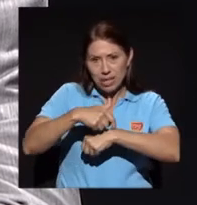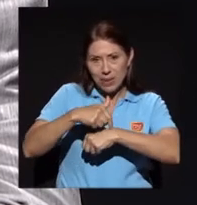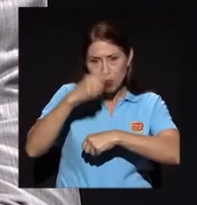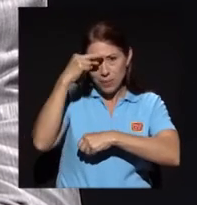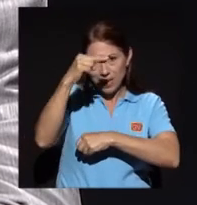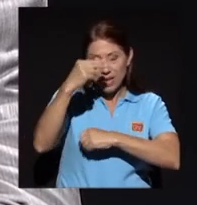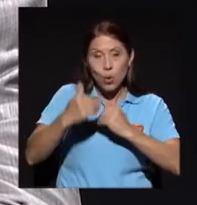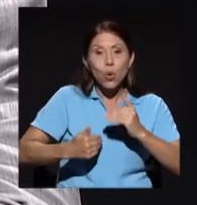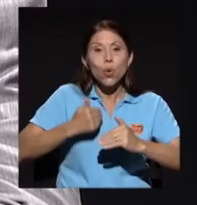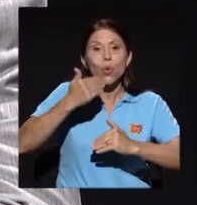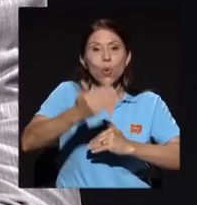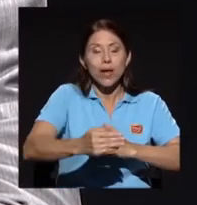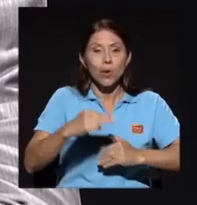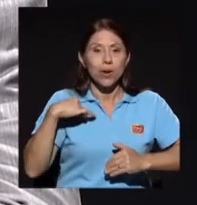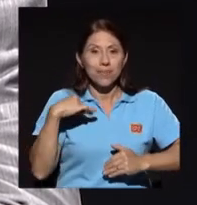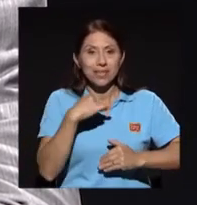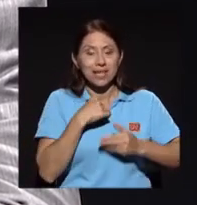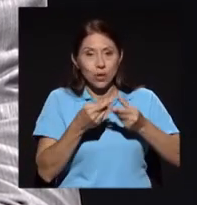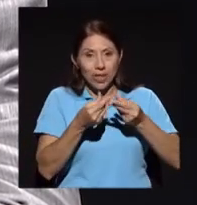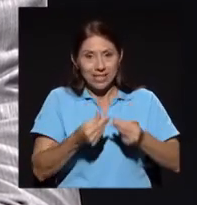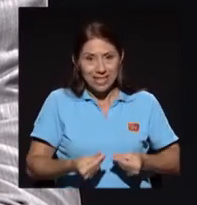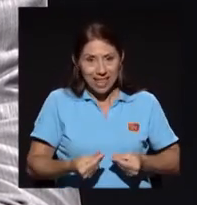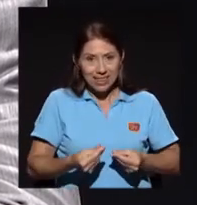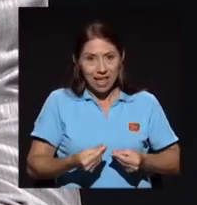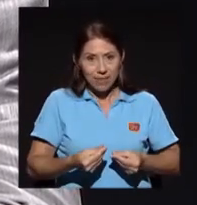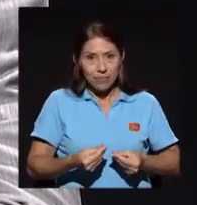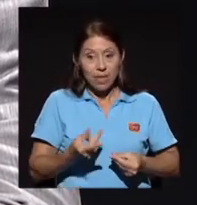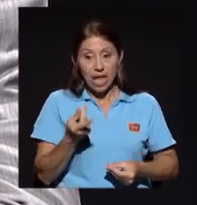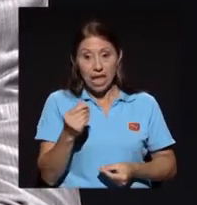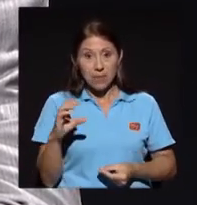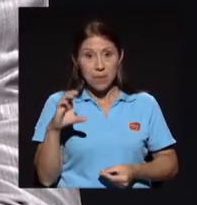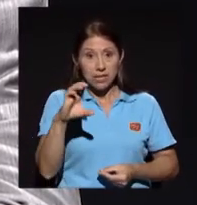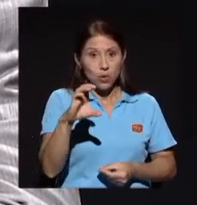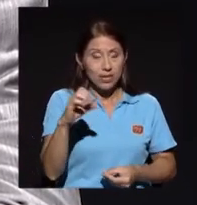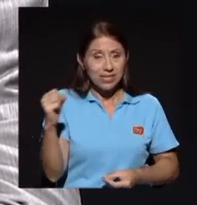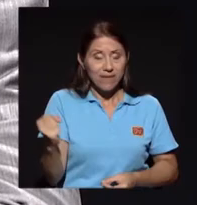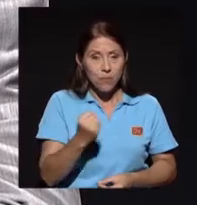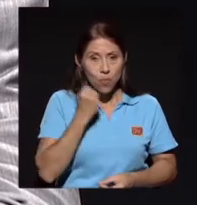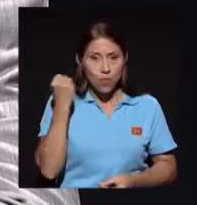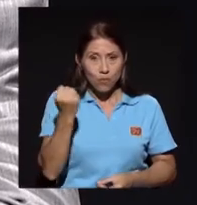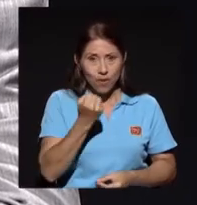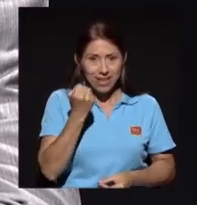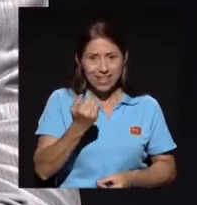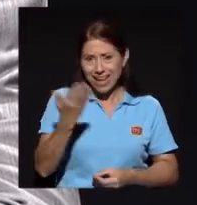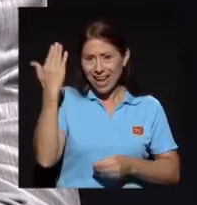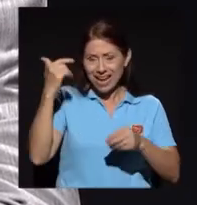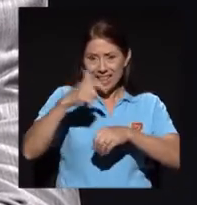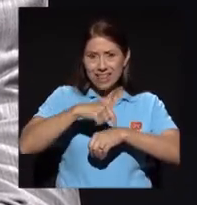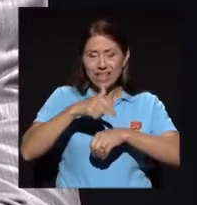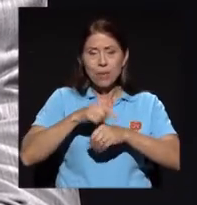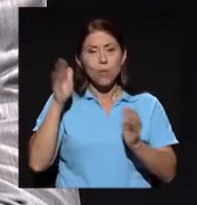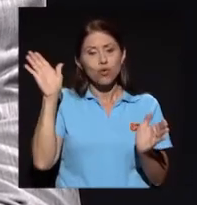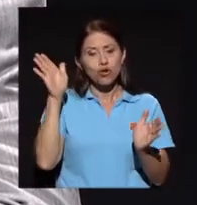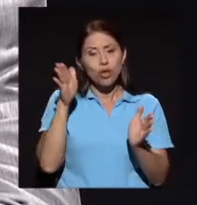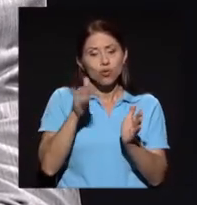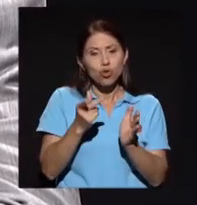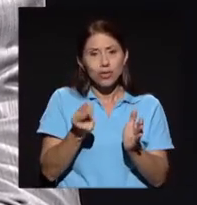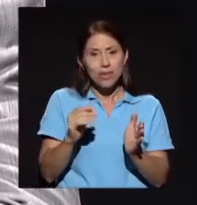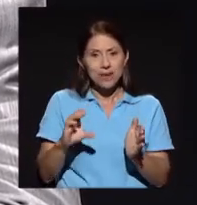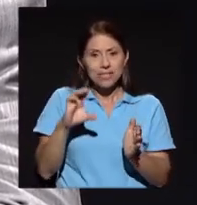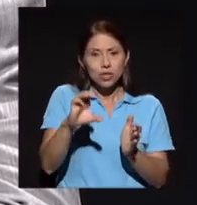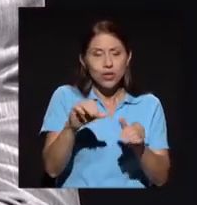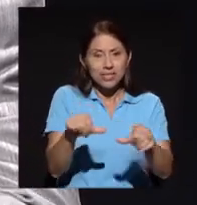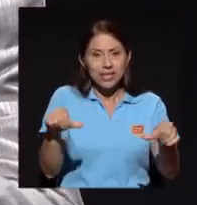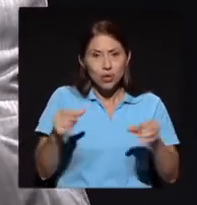Ministerio de Hacienda en inversiones. Estaba muy fuerte en México en ese entonces todo el tema de la reducción de inversiones del sector público, se